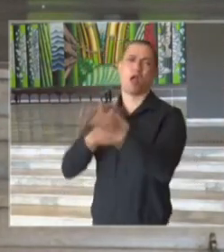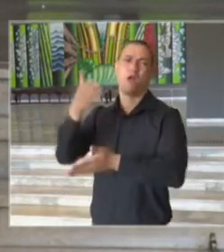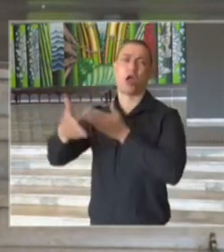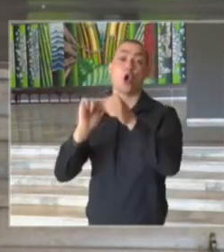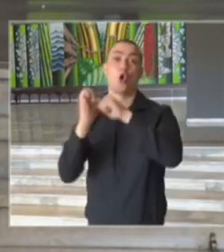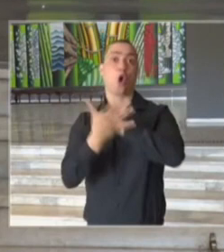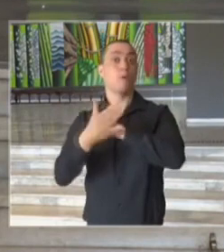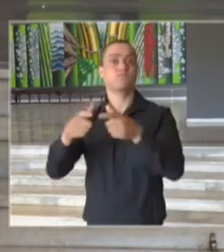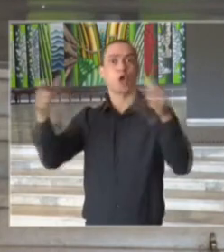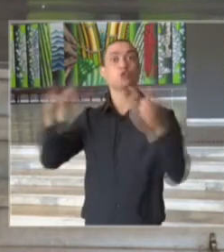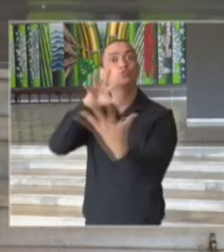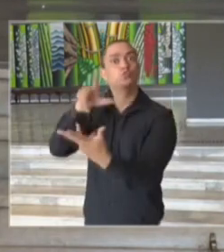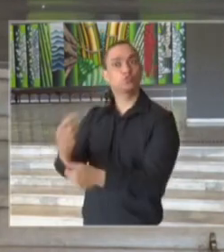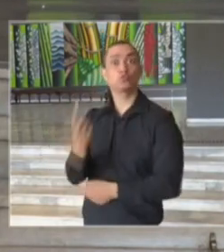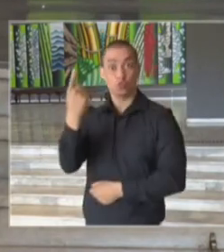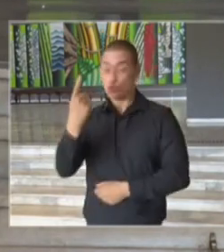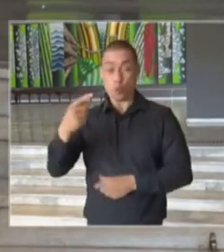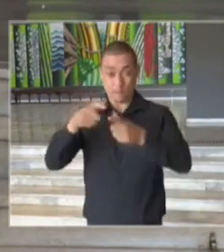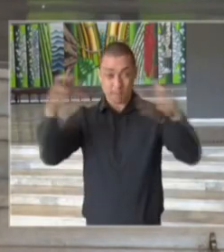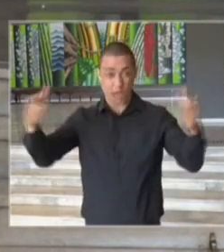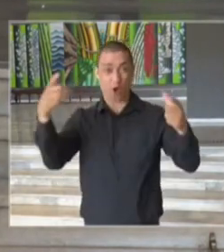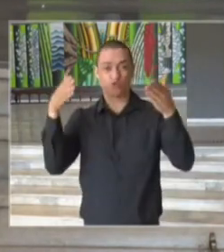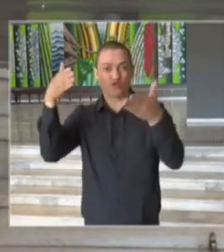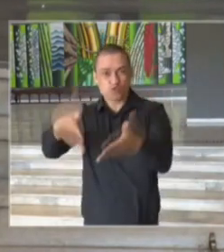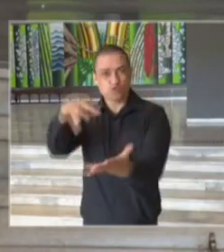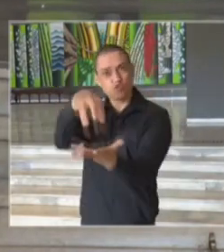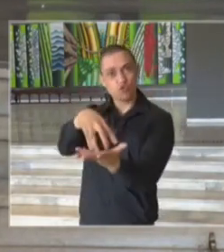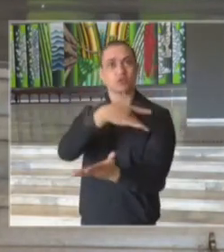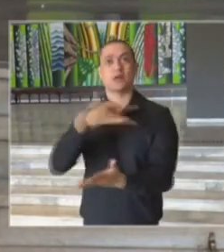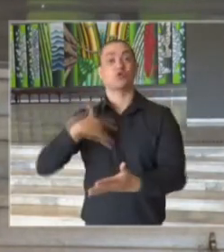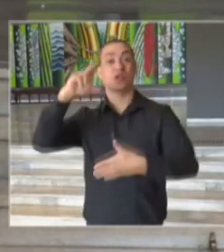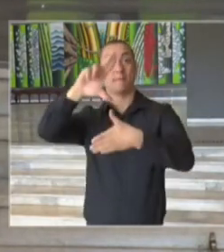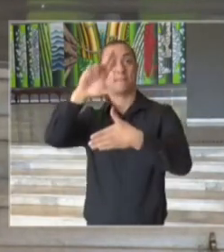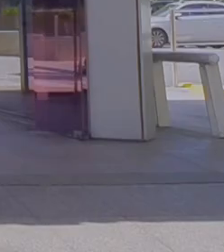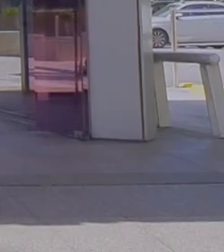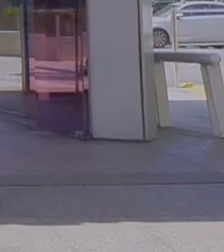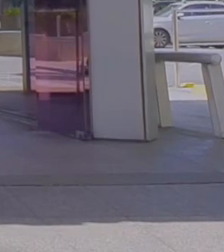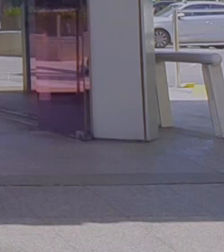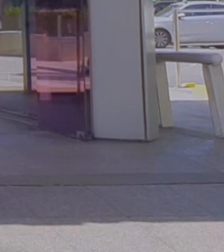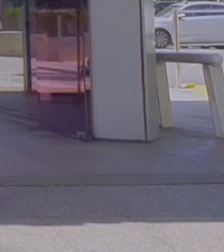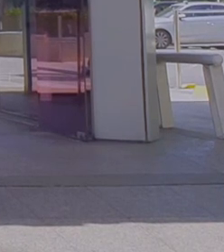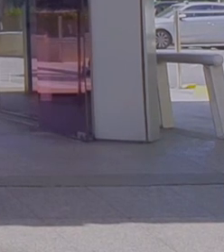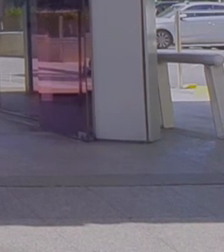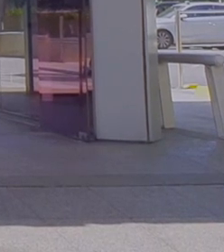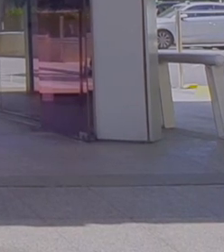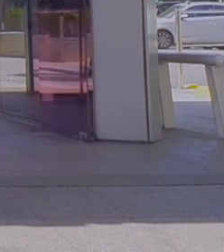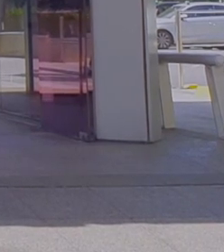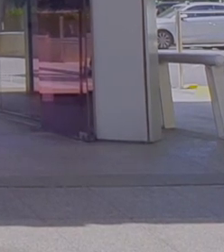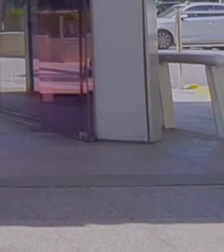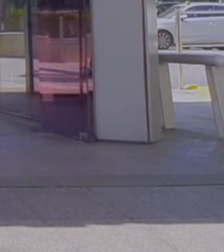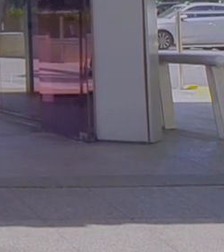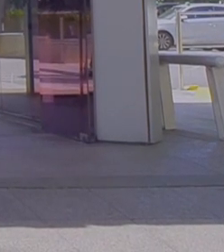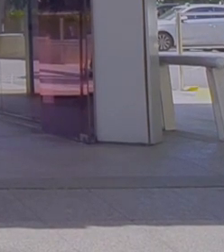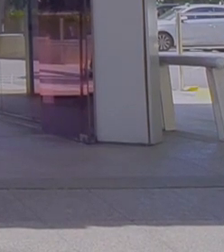Es uno de los centros de tratamiento de coronavirus más grandes del mundo y el centro de salud más grande de América Latina. A partir de este